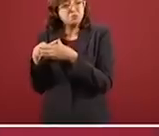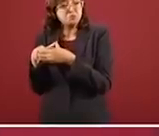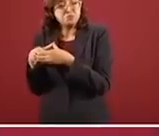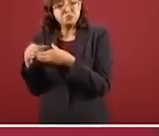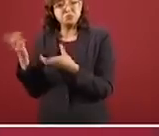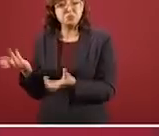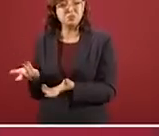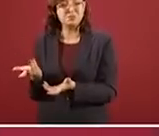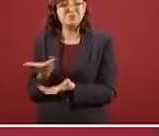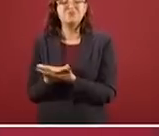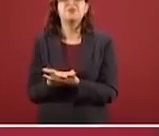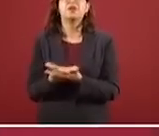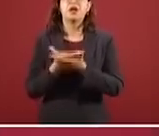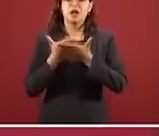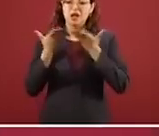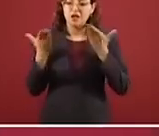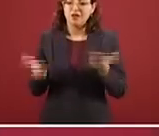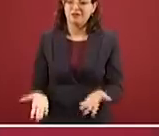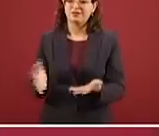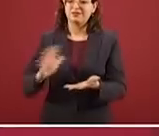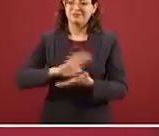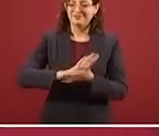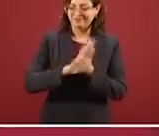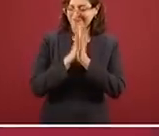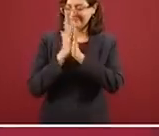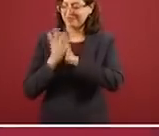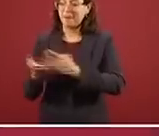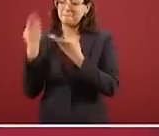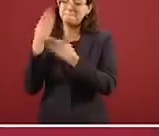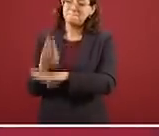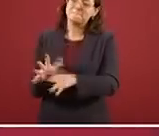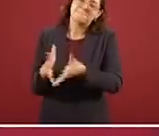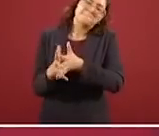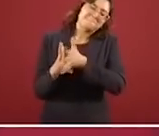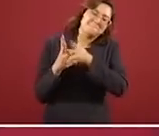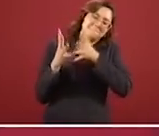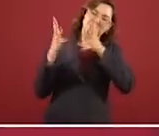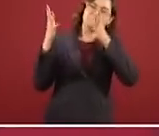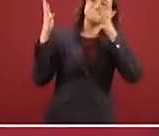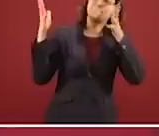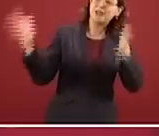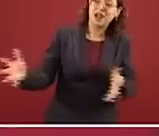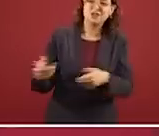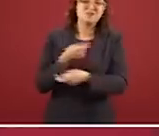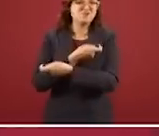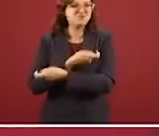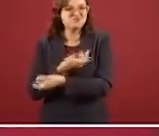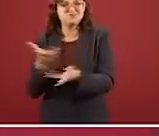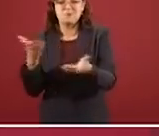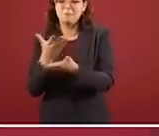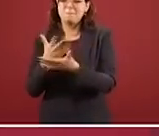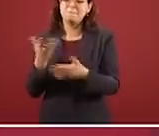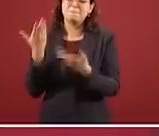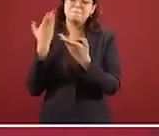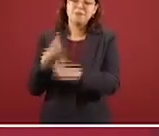que ahora ya se va a convertir en un bancote porque va a ser el Banco del Bienestar.